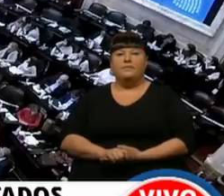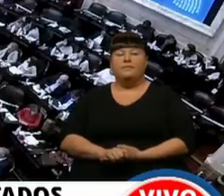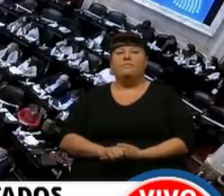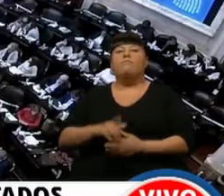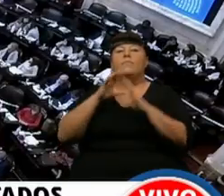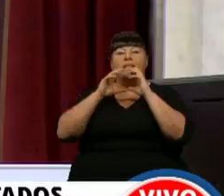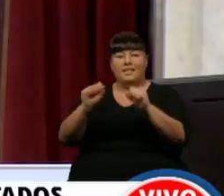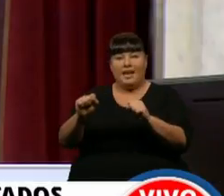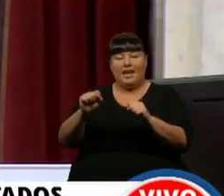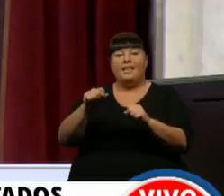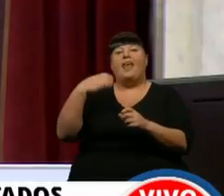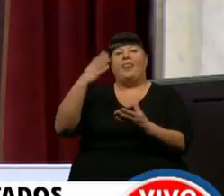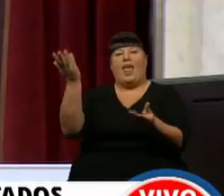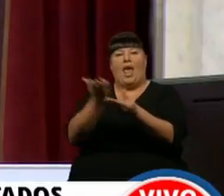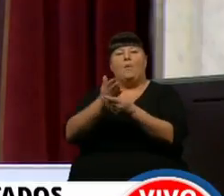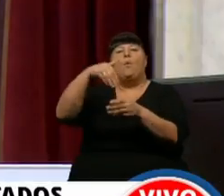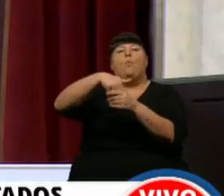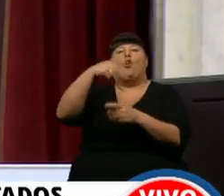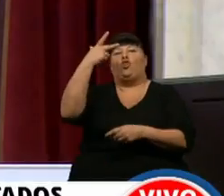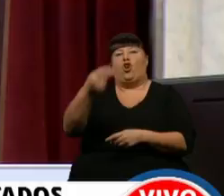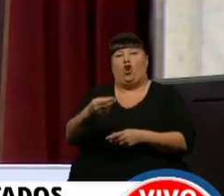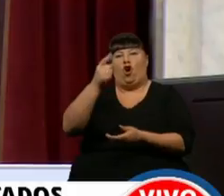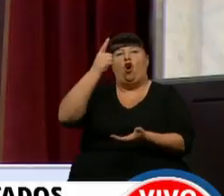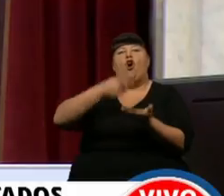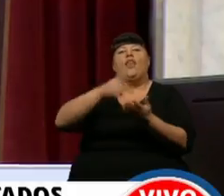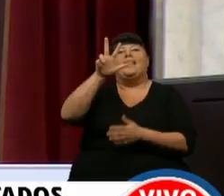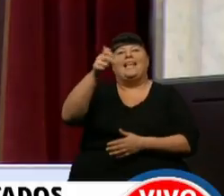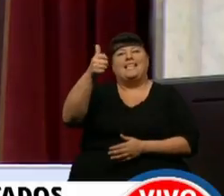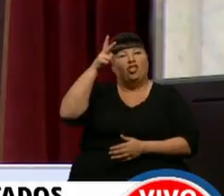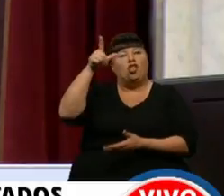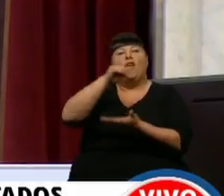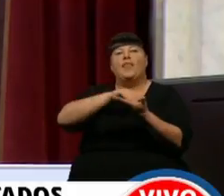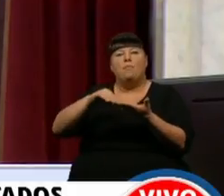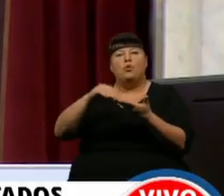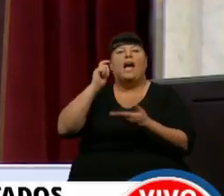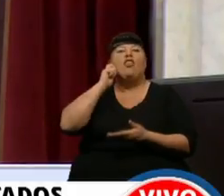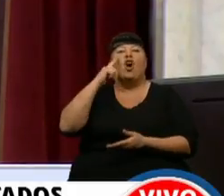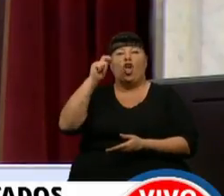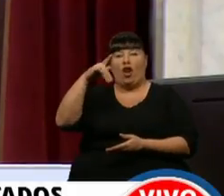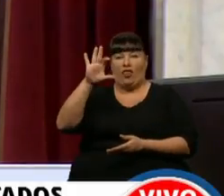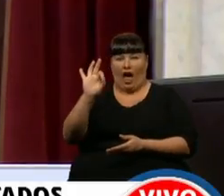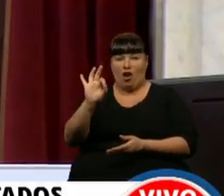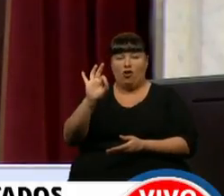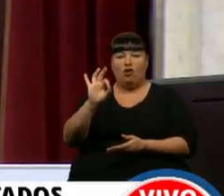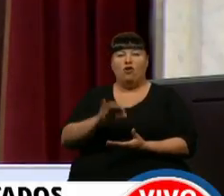por secretaria se debe incorporar el voto negativo en la orden de 68 de los diputados giordano